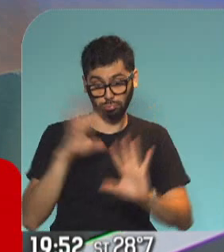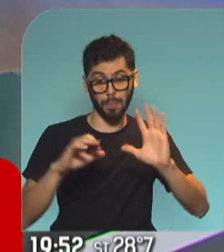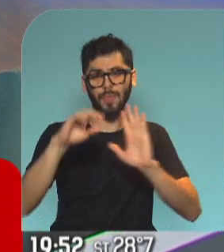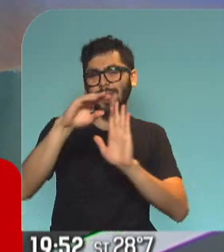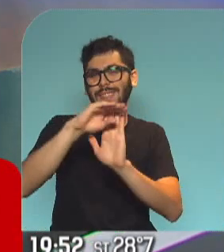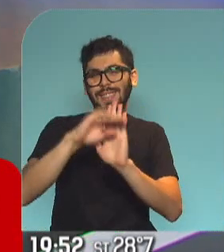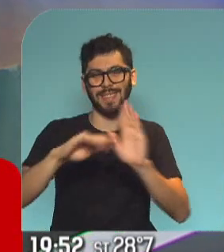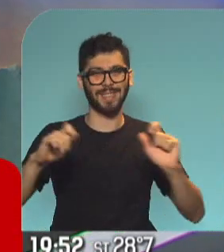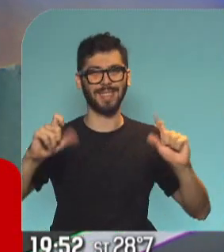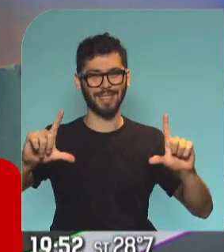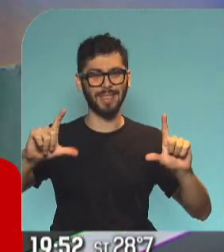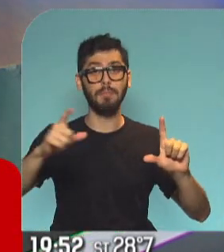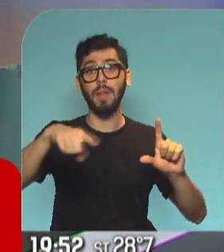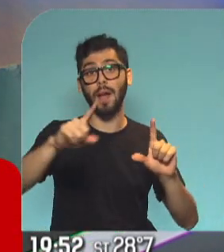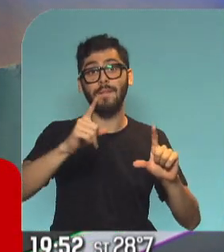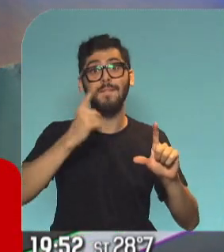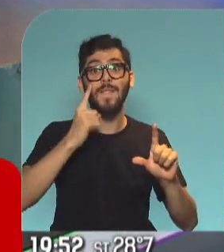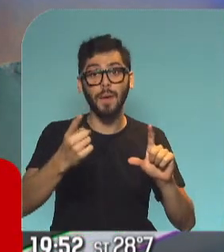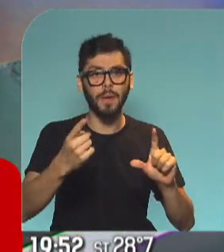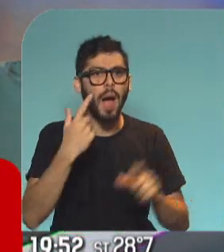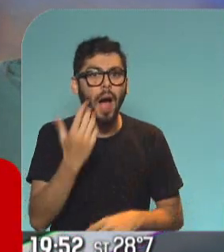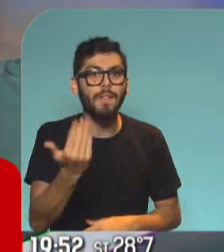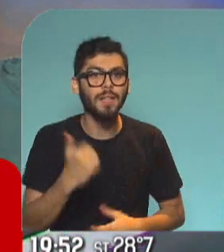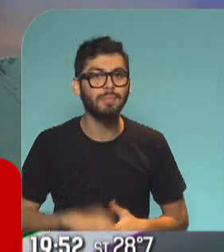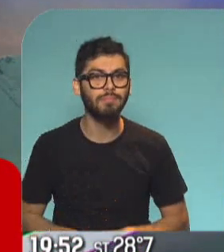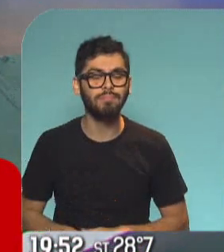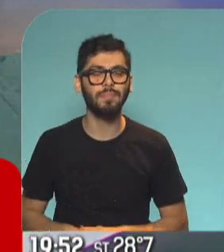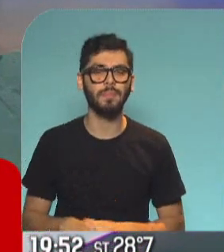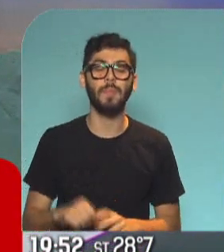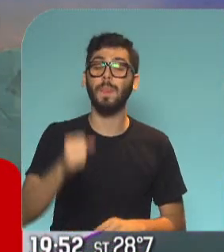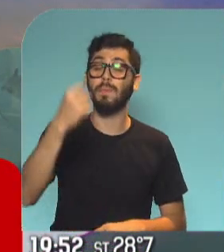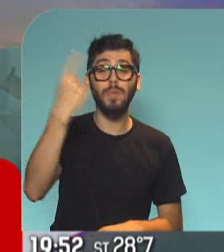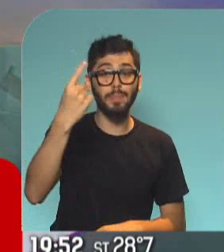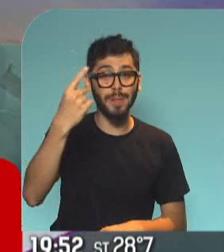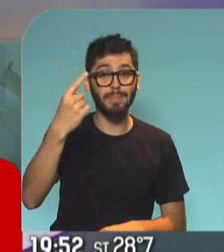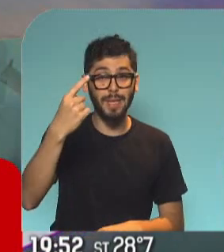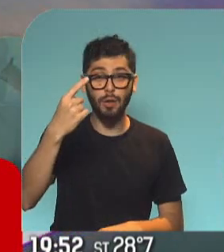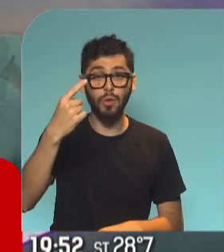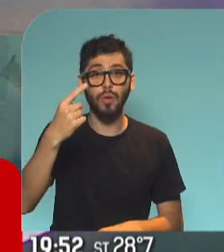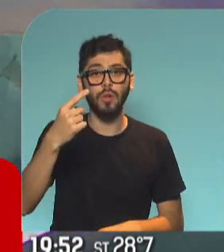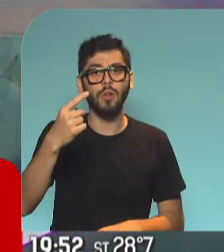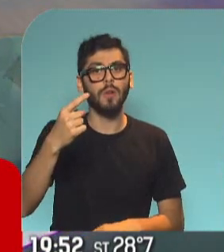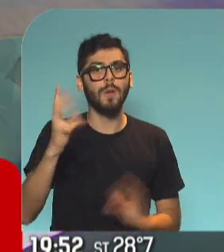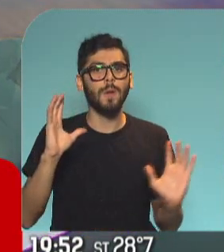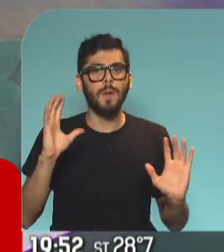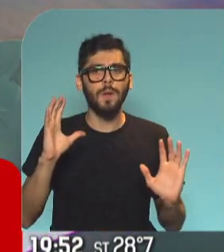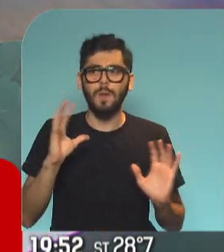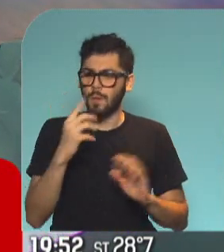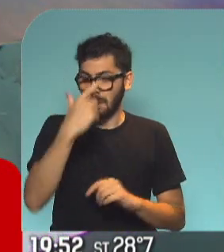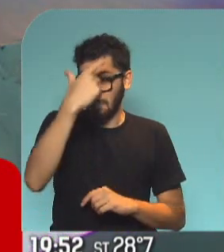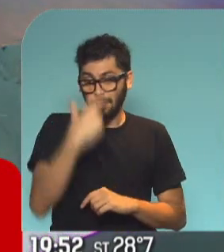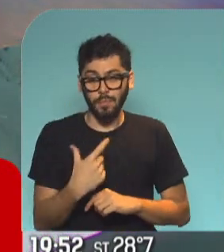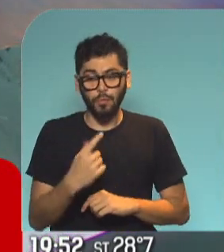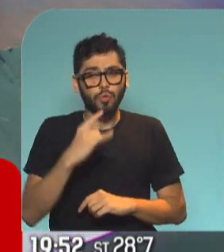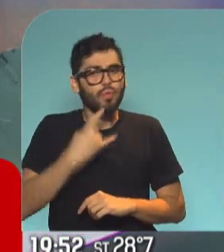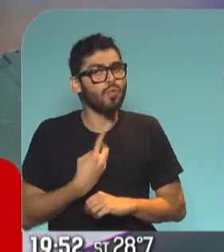placa para que puedan ver. Lo escuchamos atentamente, doctor. En primer lugar, también, ¿sí?, que nos tenemos que cuidar